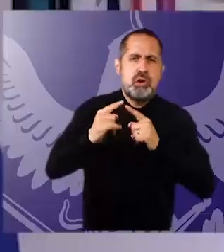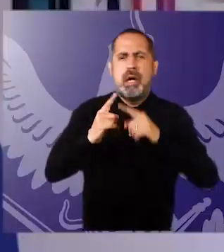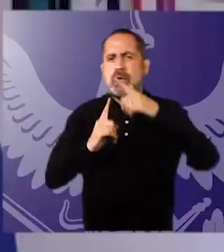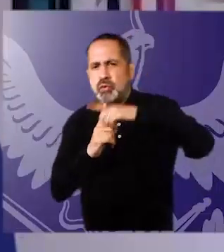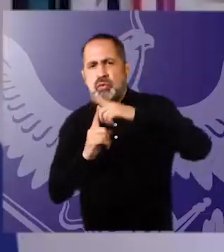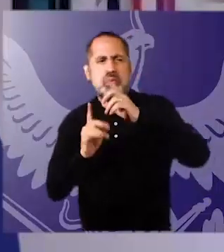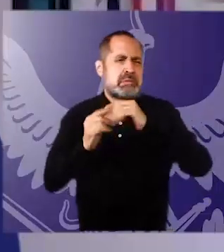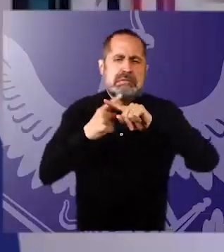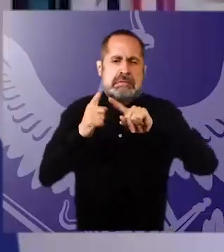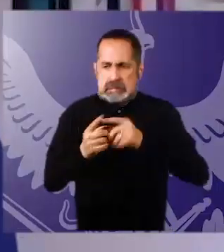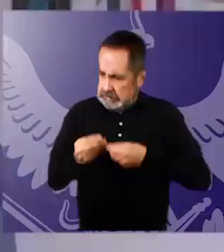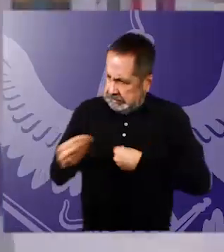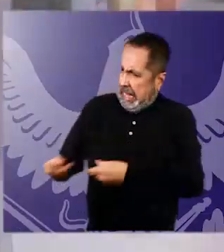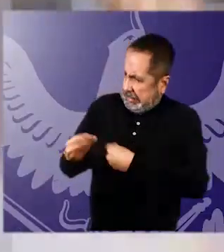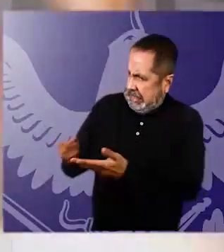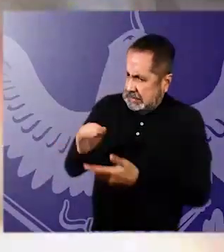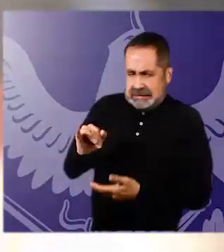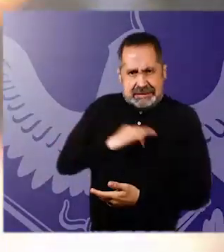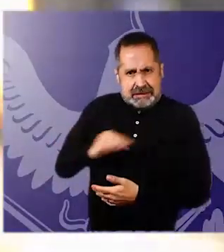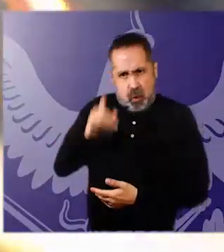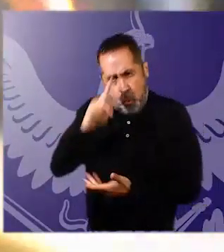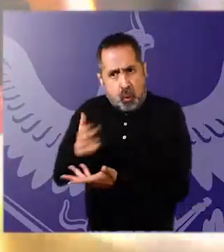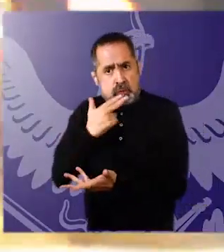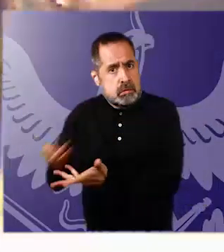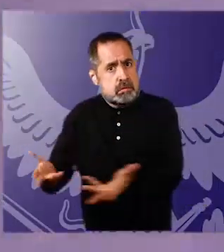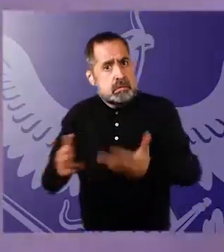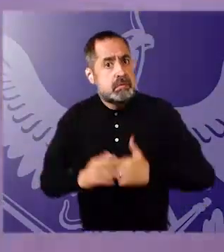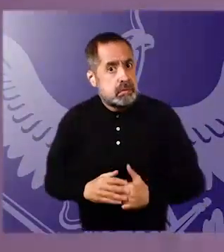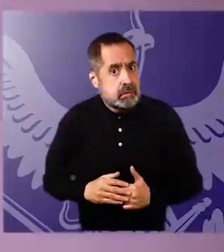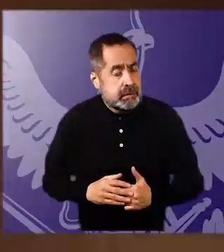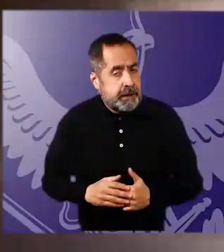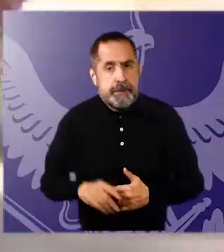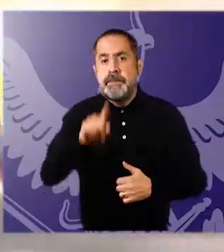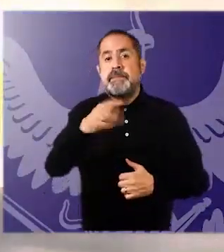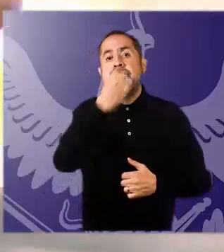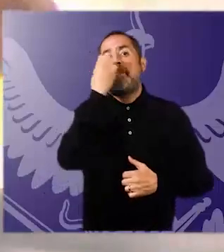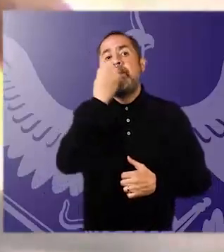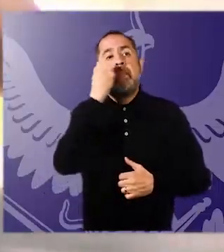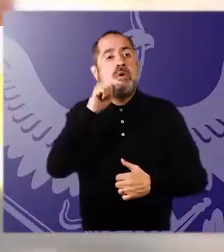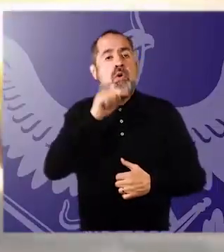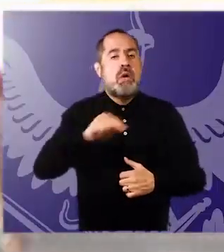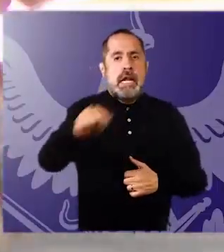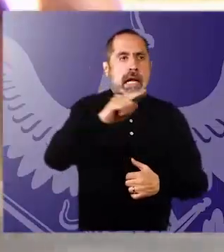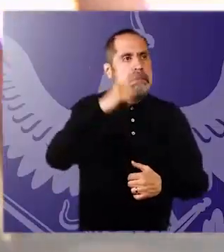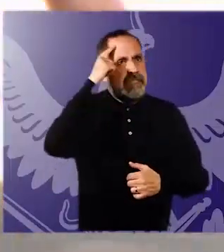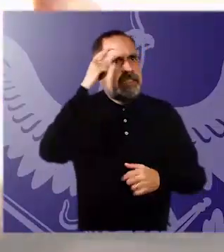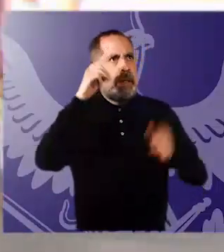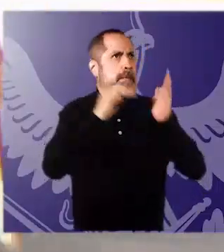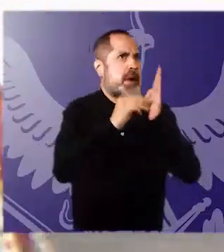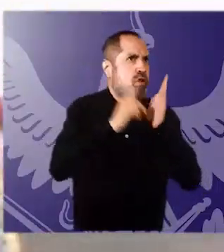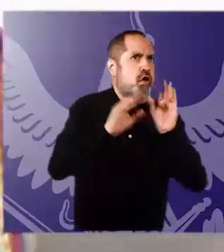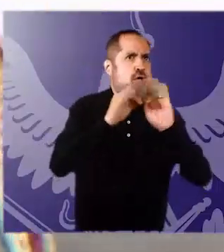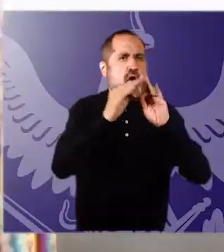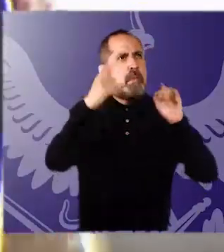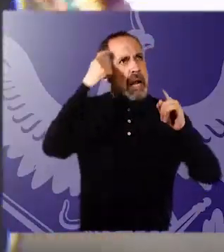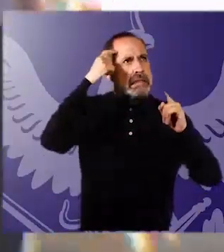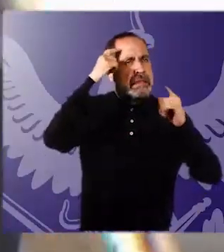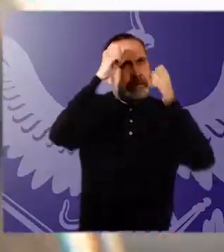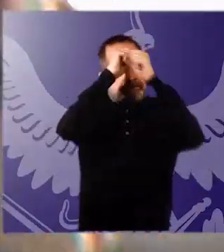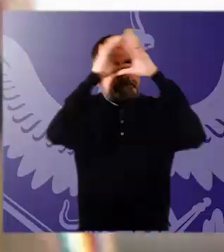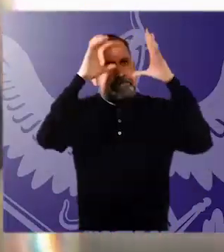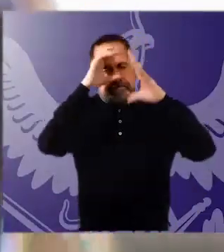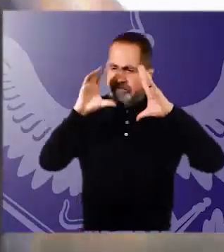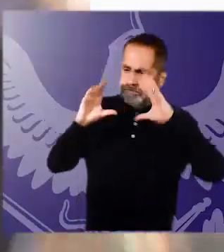acceso esté garantizado. En las escuelas se deben desarrollar herramientas